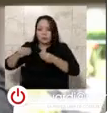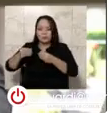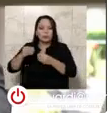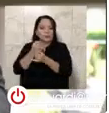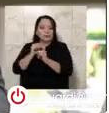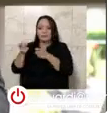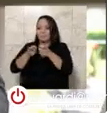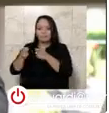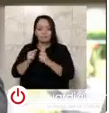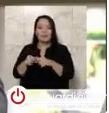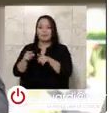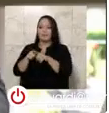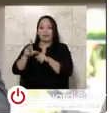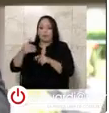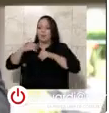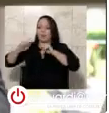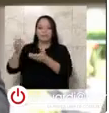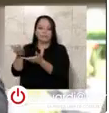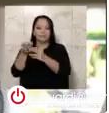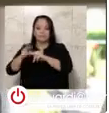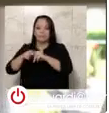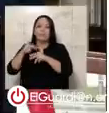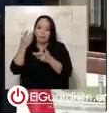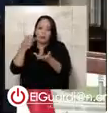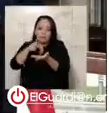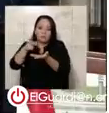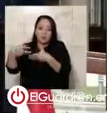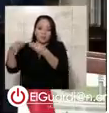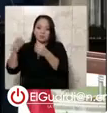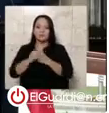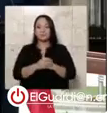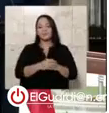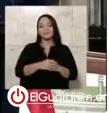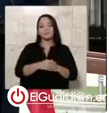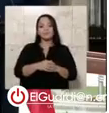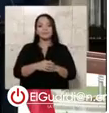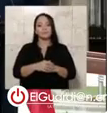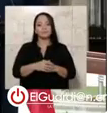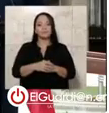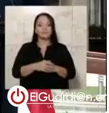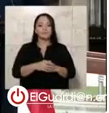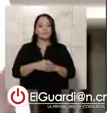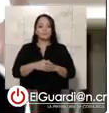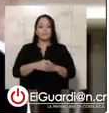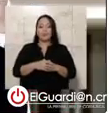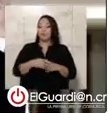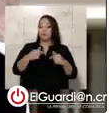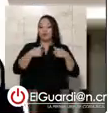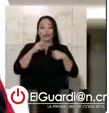la incapacidad de cobrar impuestos para poder hacerle frente a los gastos. Bueno, no, yo no le hice llamado solo a la Asamblea Legislativa, yo